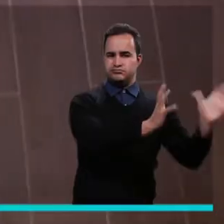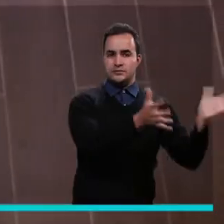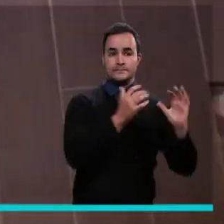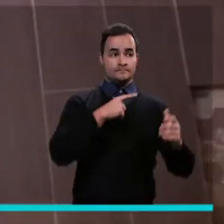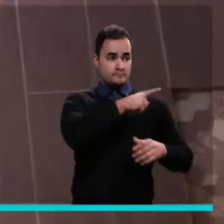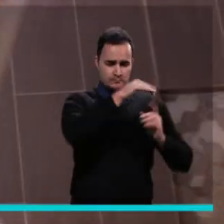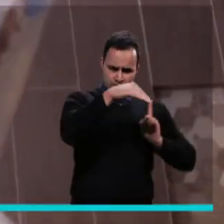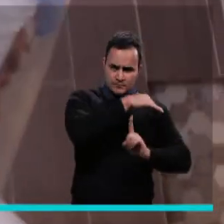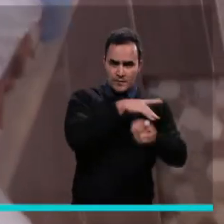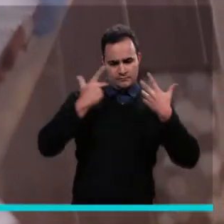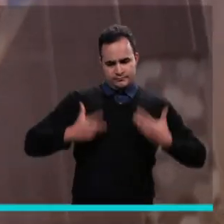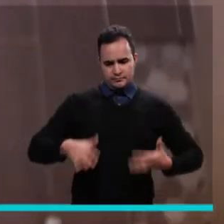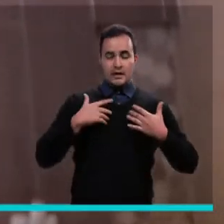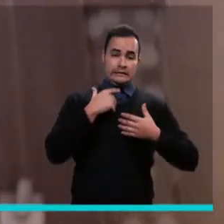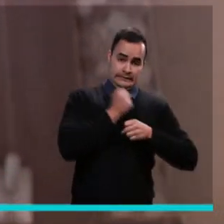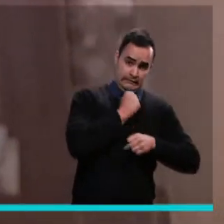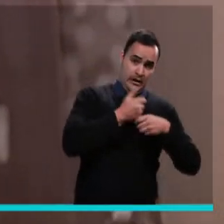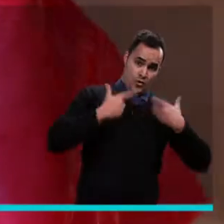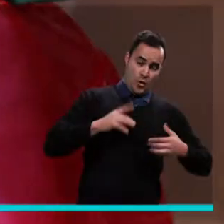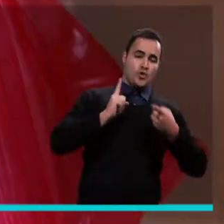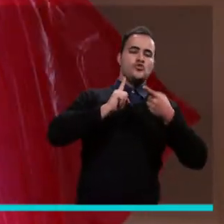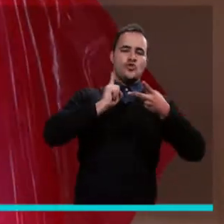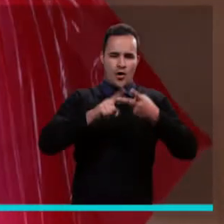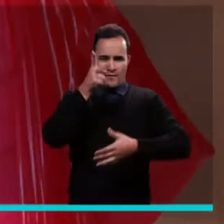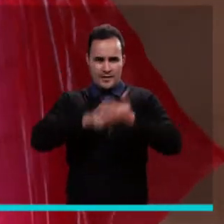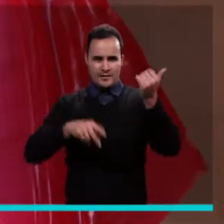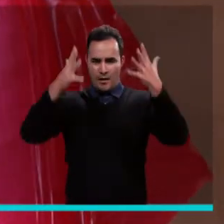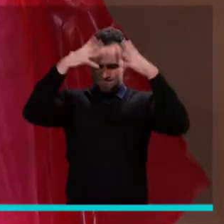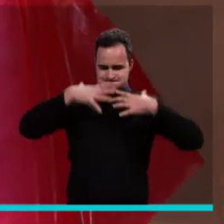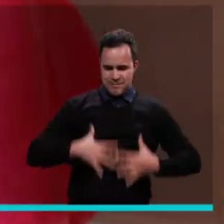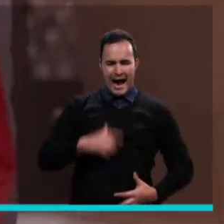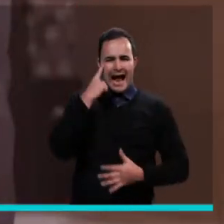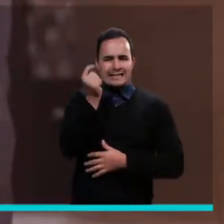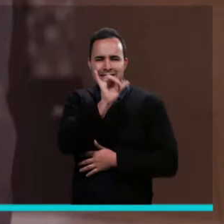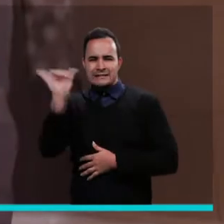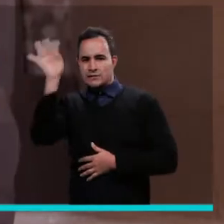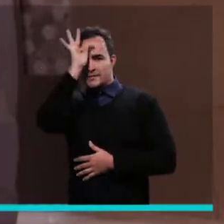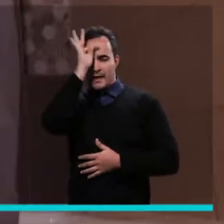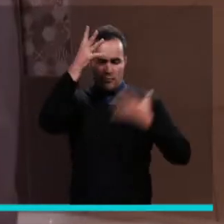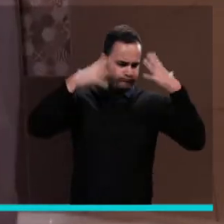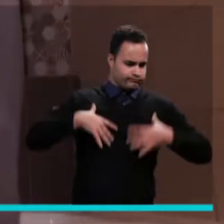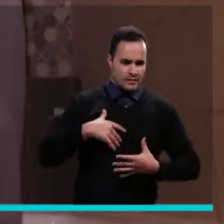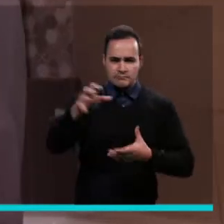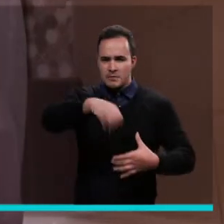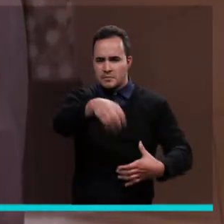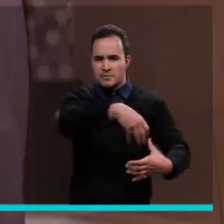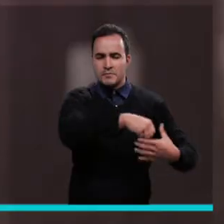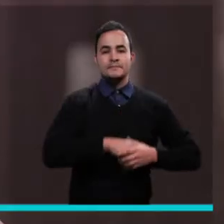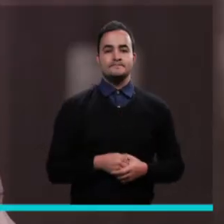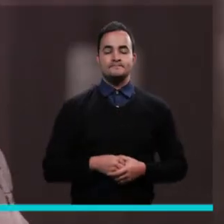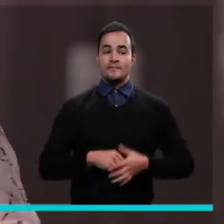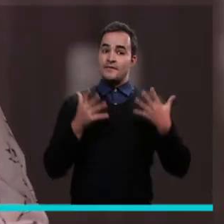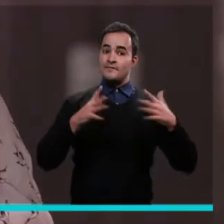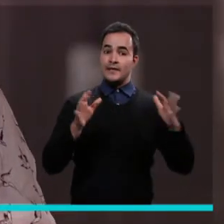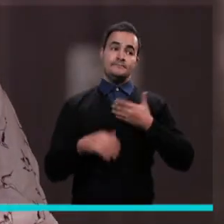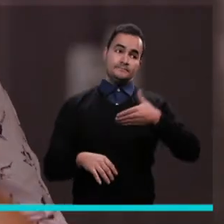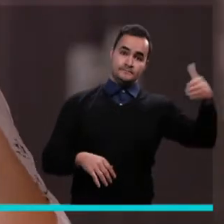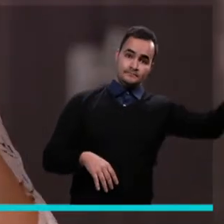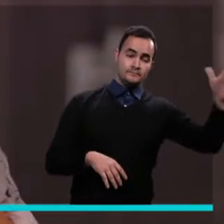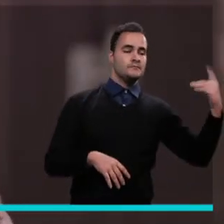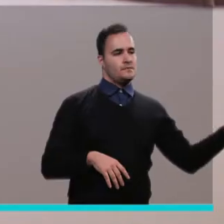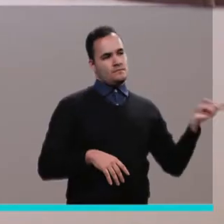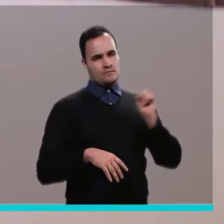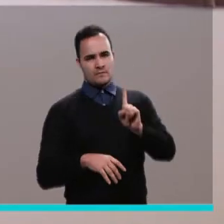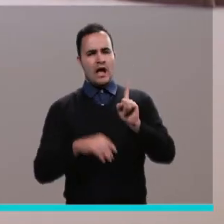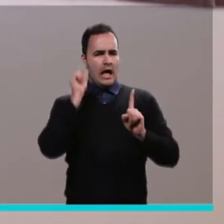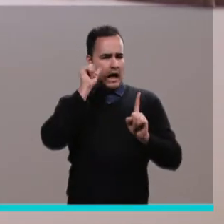traje especial, aparte del uniforme, donde está todo tapado, casi que como en los hospitales. Ya viene una camarera con